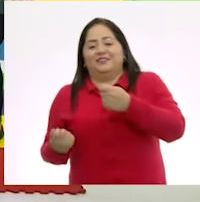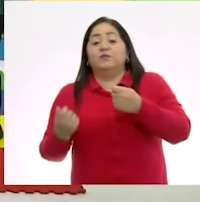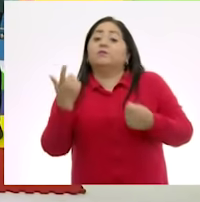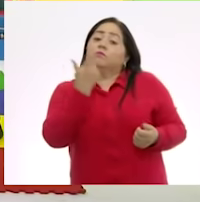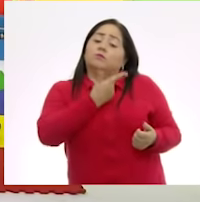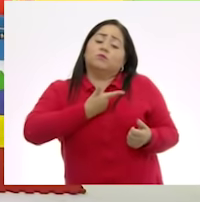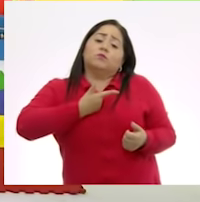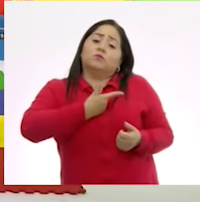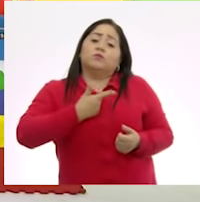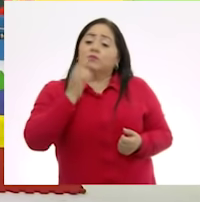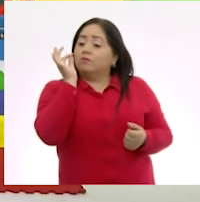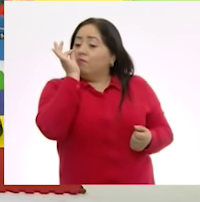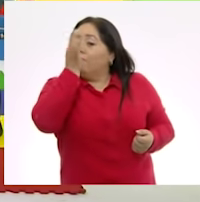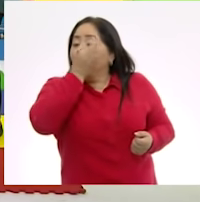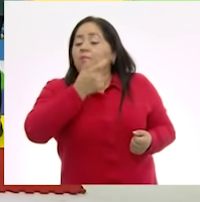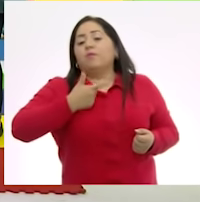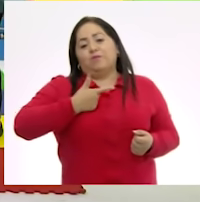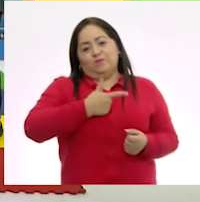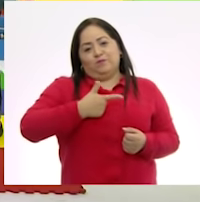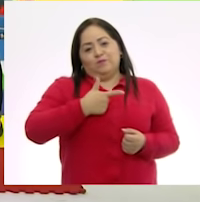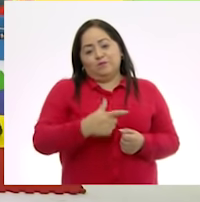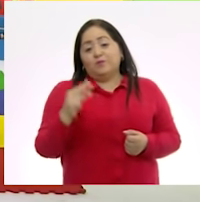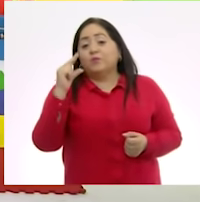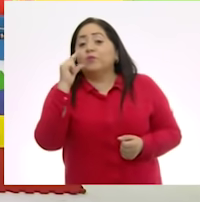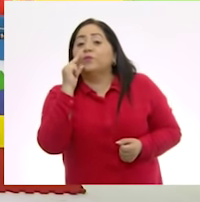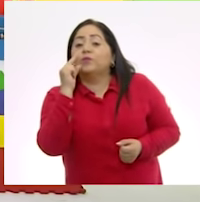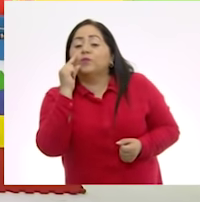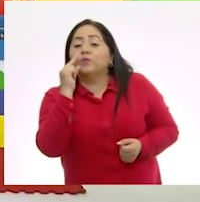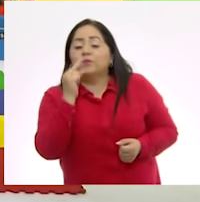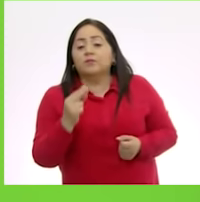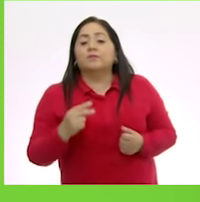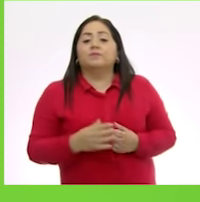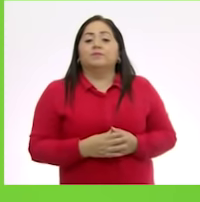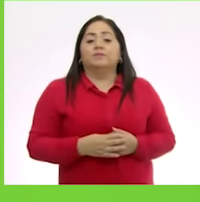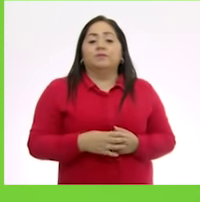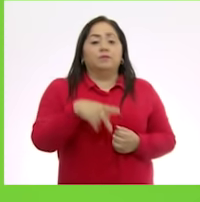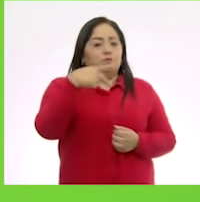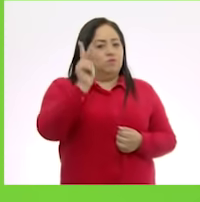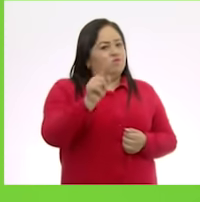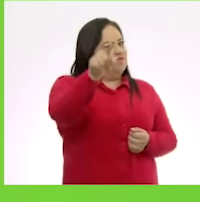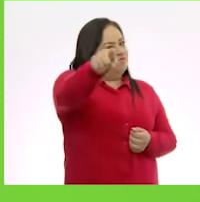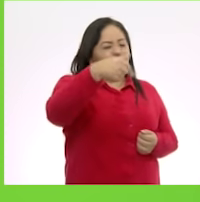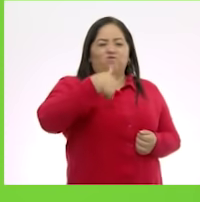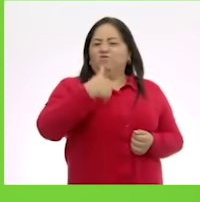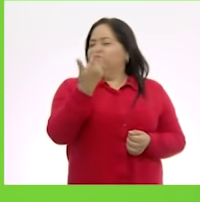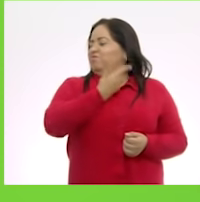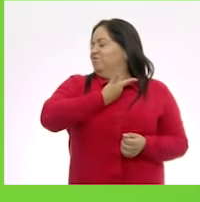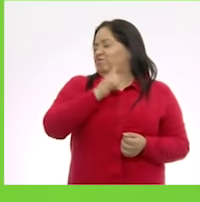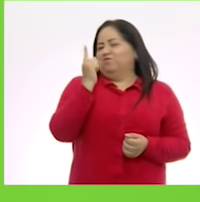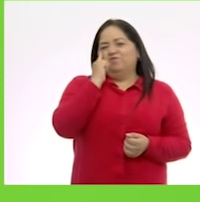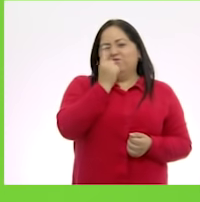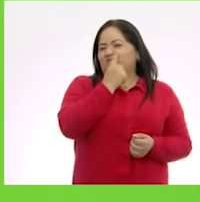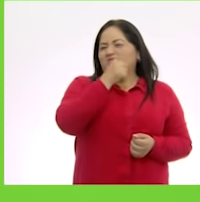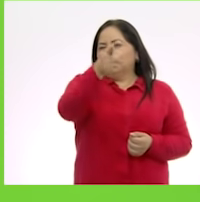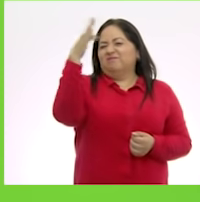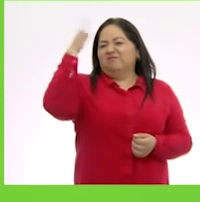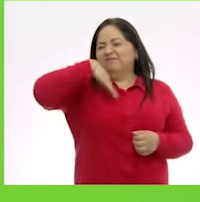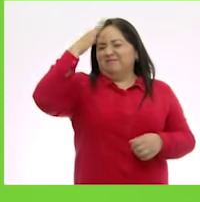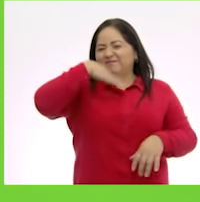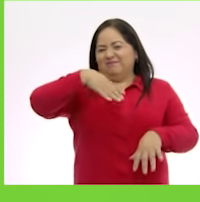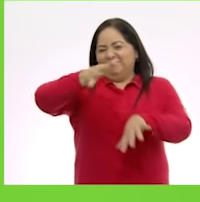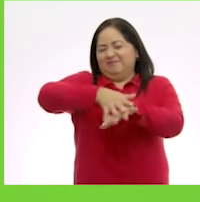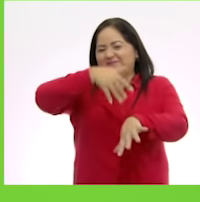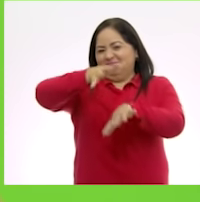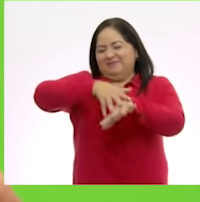Me gusta la fresa, me gusta la nuez, pero tú no me gustas porque te apestan